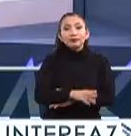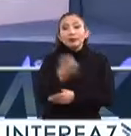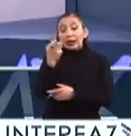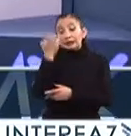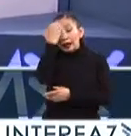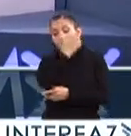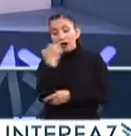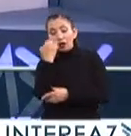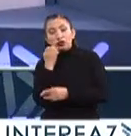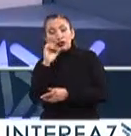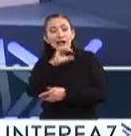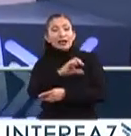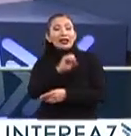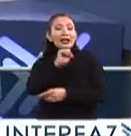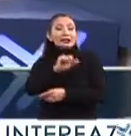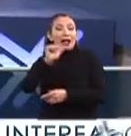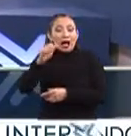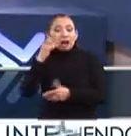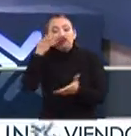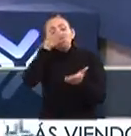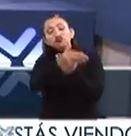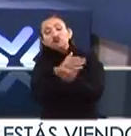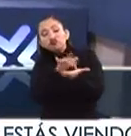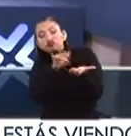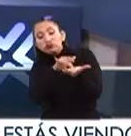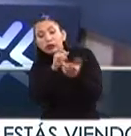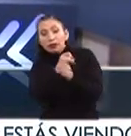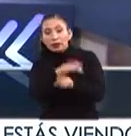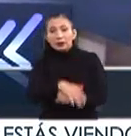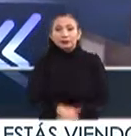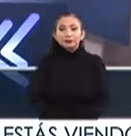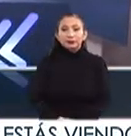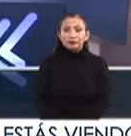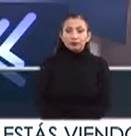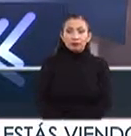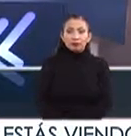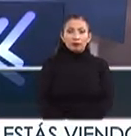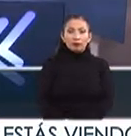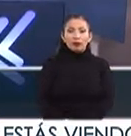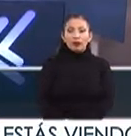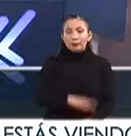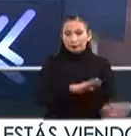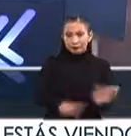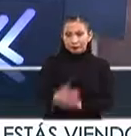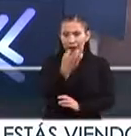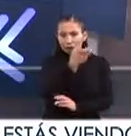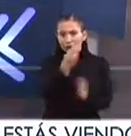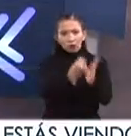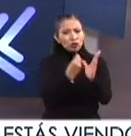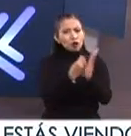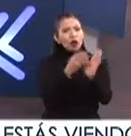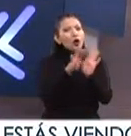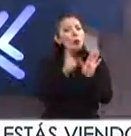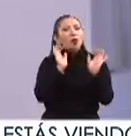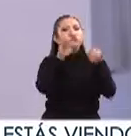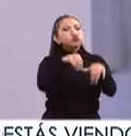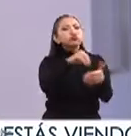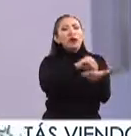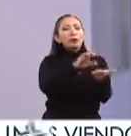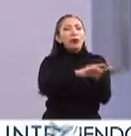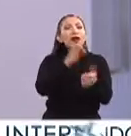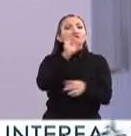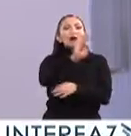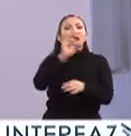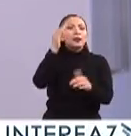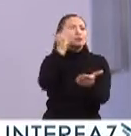esta evaluación, SEA, es la que ofrece ese tipo de informaciones, ¿no? Muy bien, pues muy interesante. Brenda, en el caso de este MOOC, ¿cómo se pueden inscribir? ¿Hasta